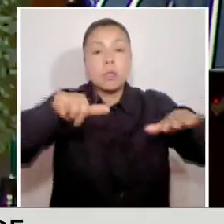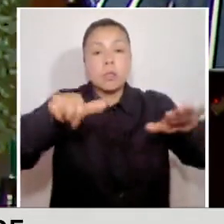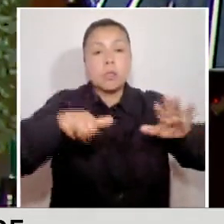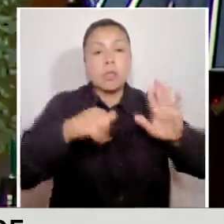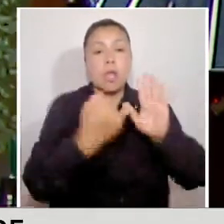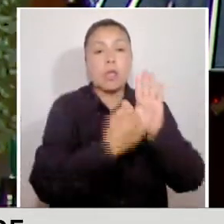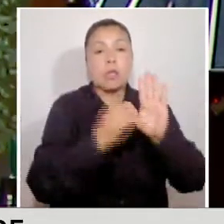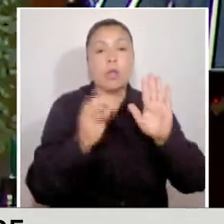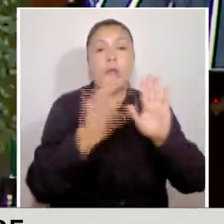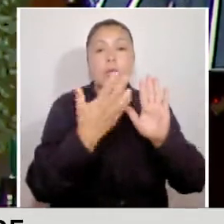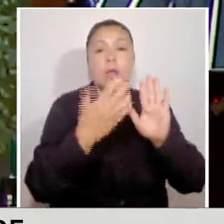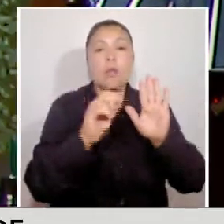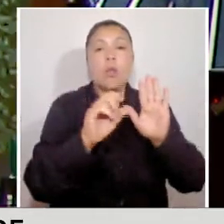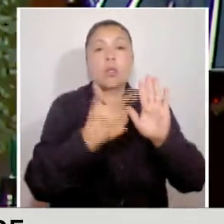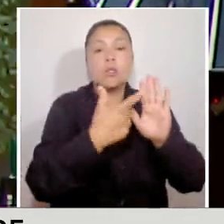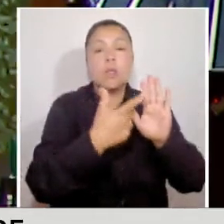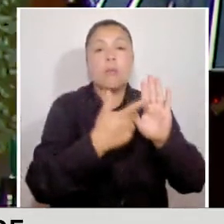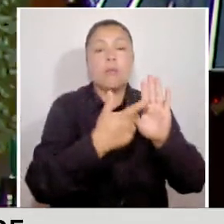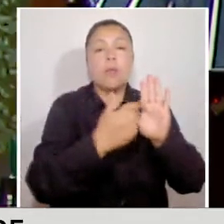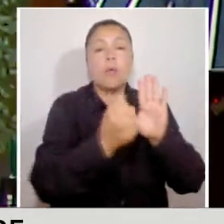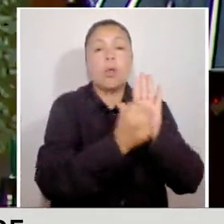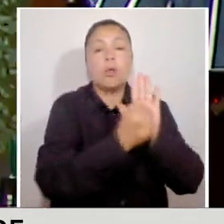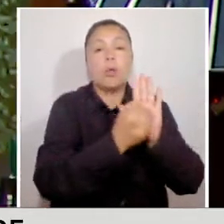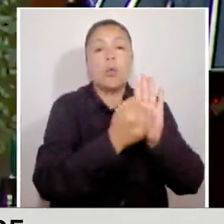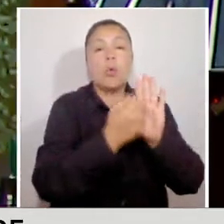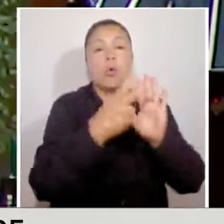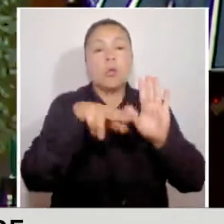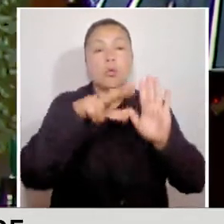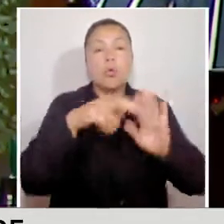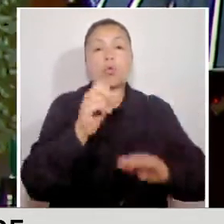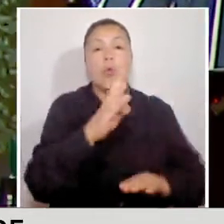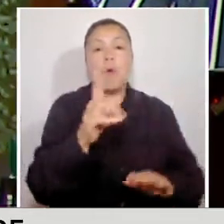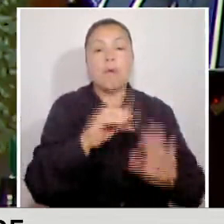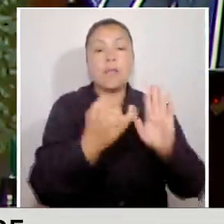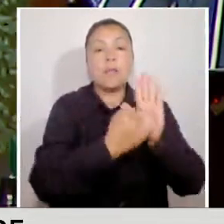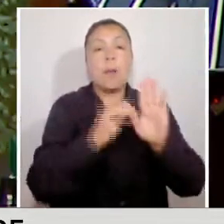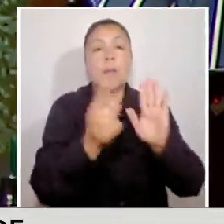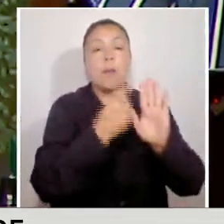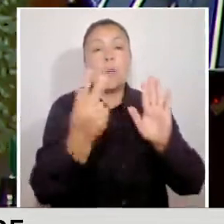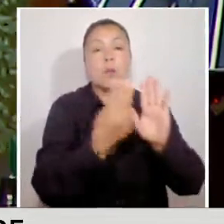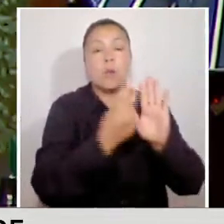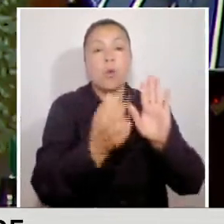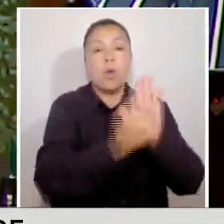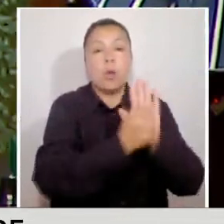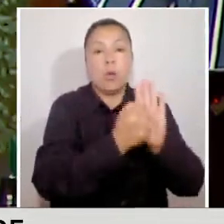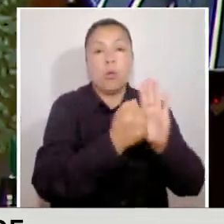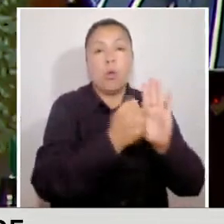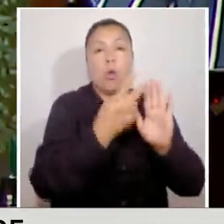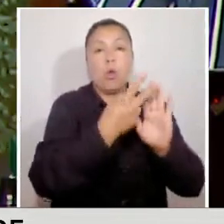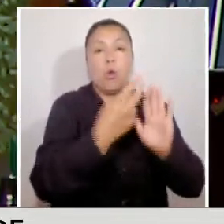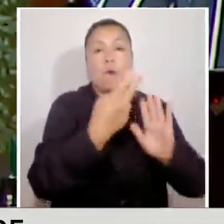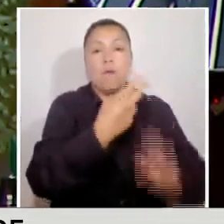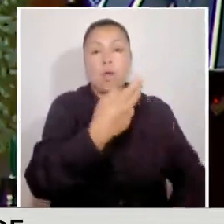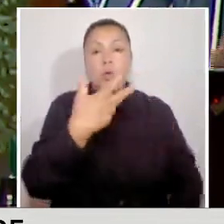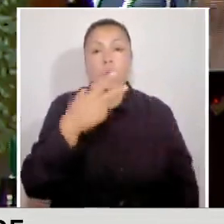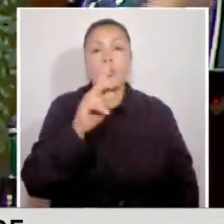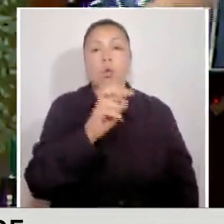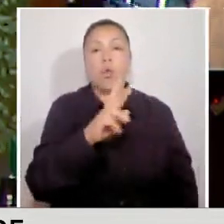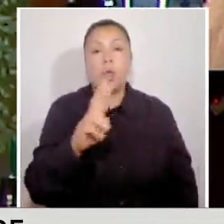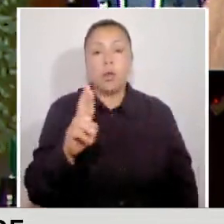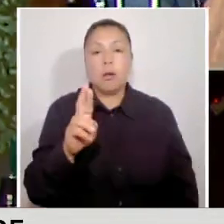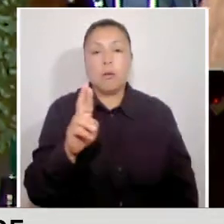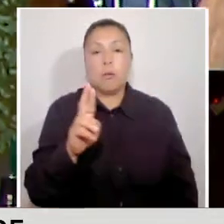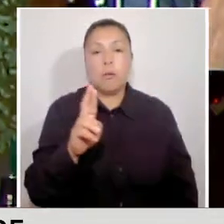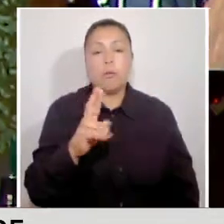quinto y séptimo del artículo 28 bis los incisos primero y segundo del artículo 228 ter el